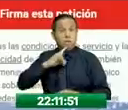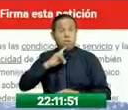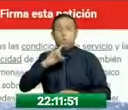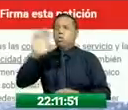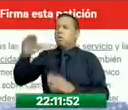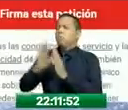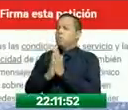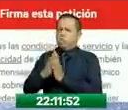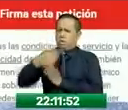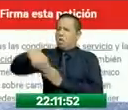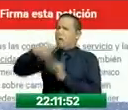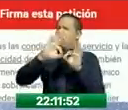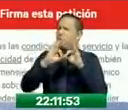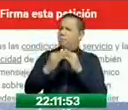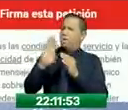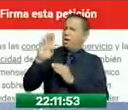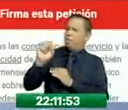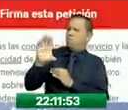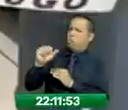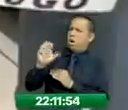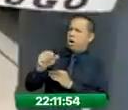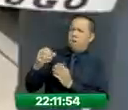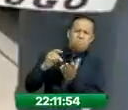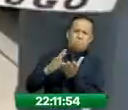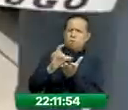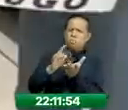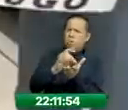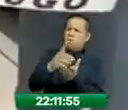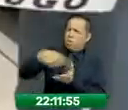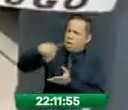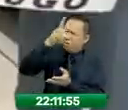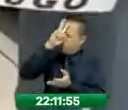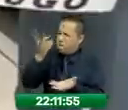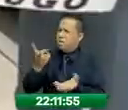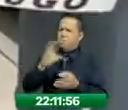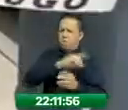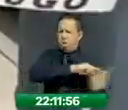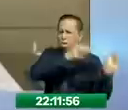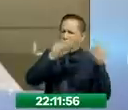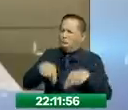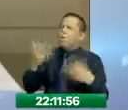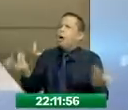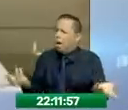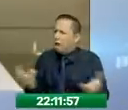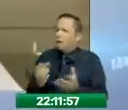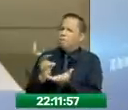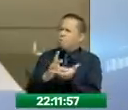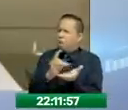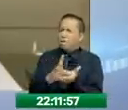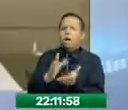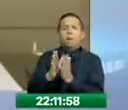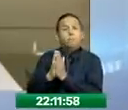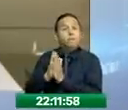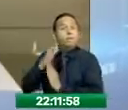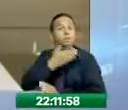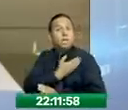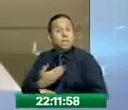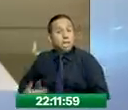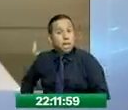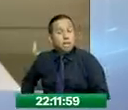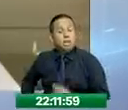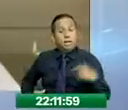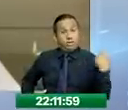ellos realizaron un plantón en el exterior del edificio donde supuestamente se encuentran intentamos obtener una entrevista con el abogado